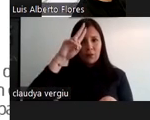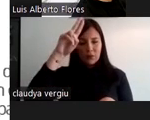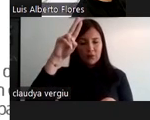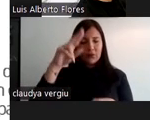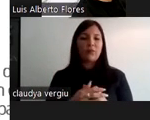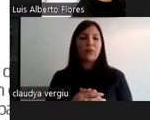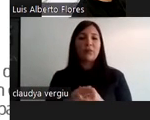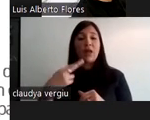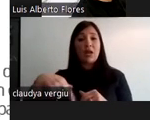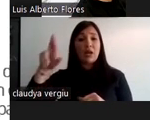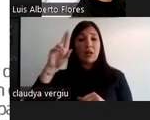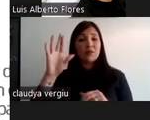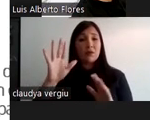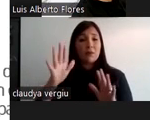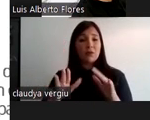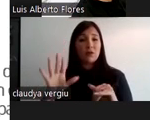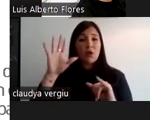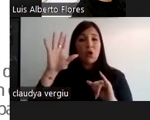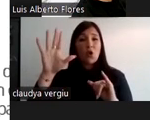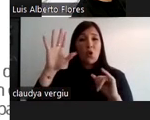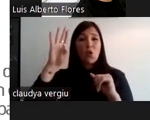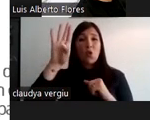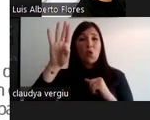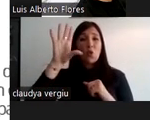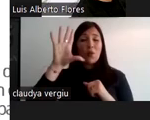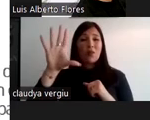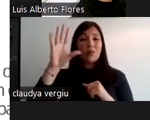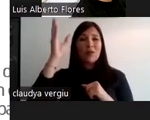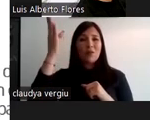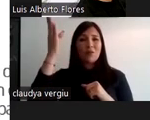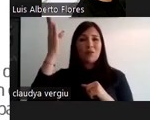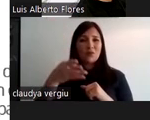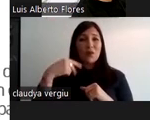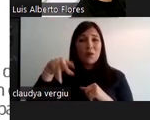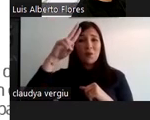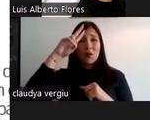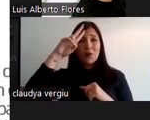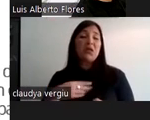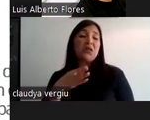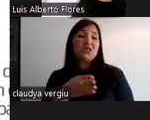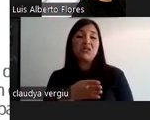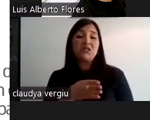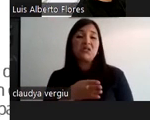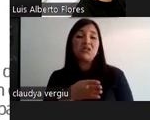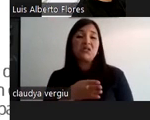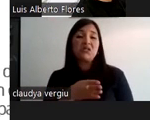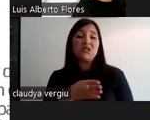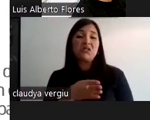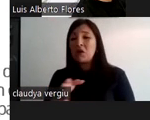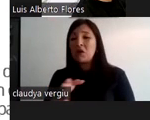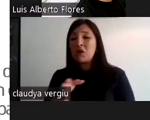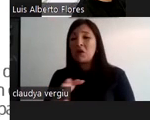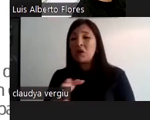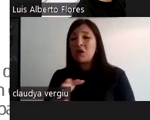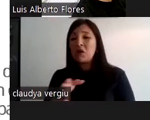representa el 90% de los peruanos que ya tenían este hábito de viajar a corto hábito a viajar